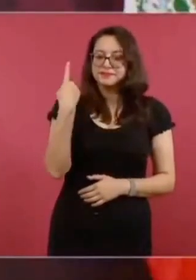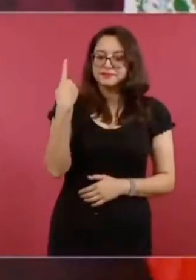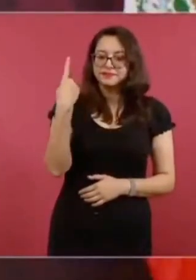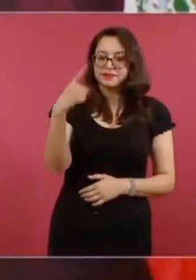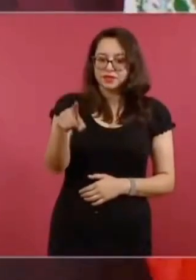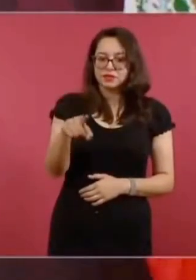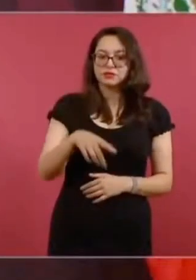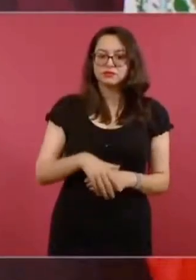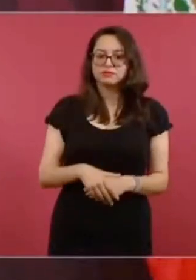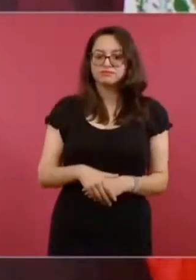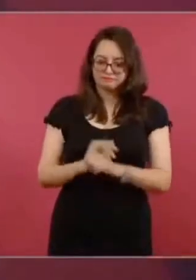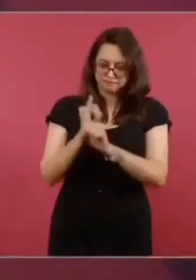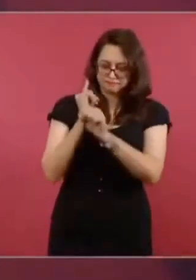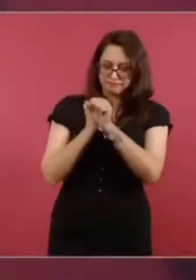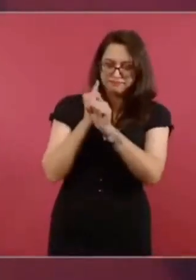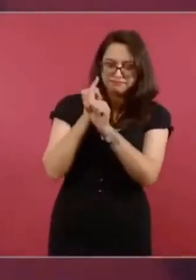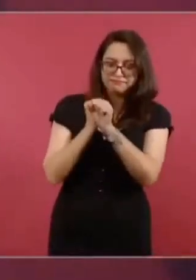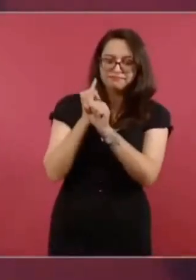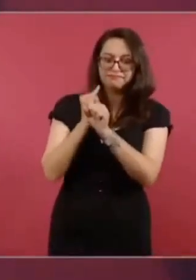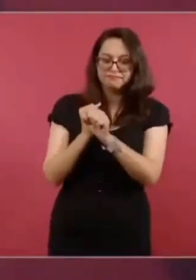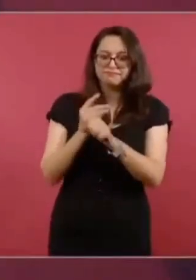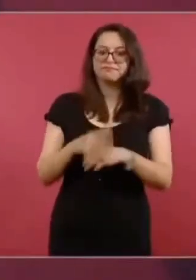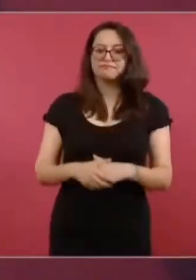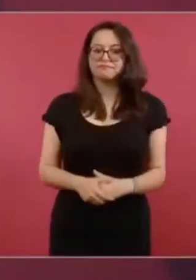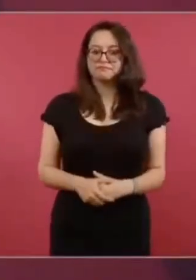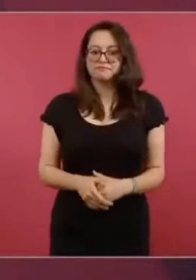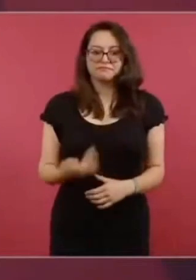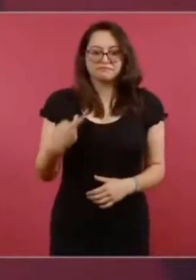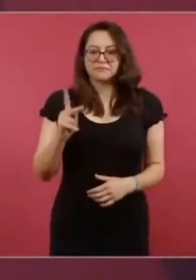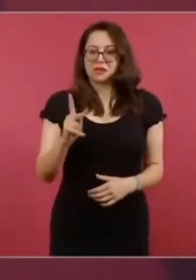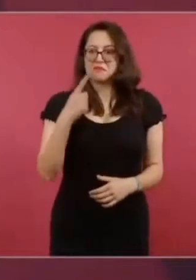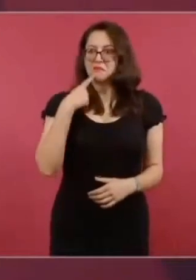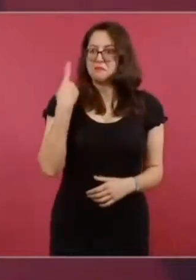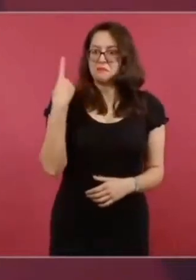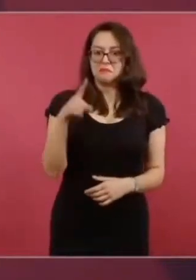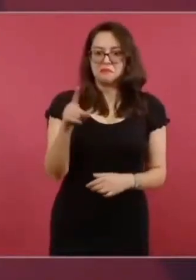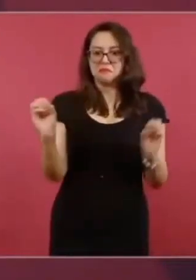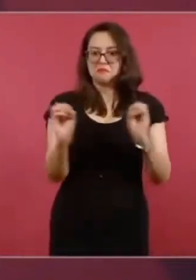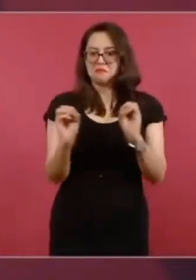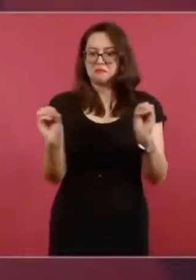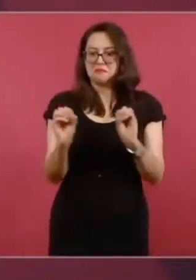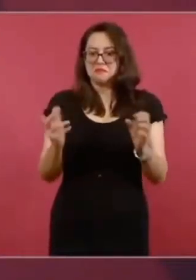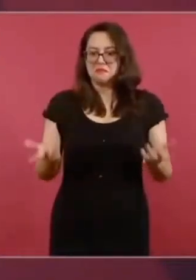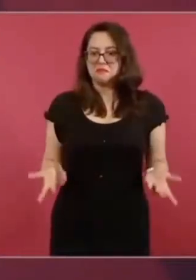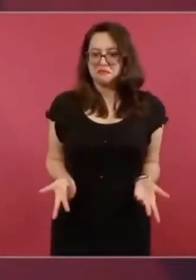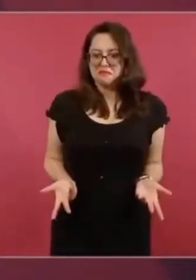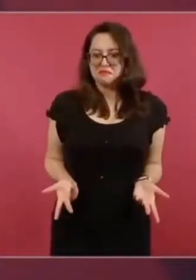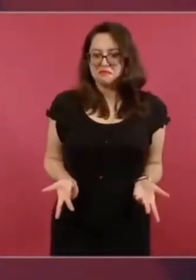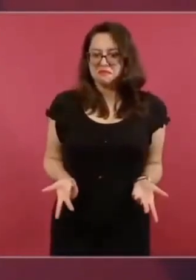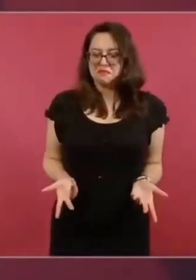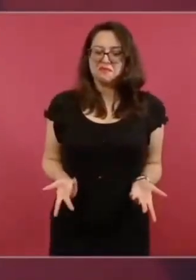Que se investigue, claro. Pero no existe absolutamente nada.